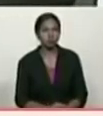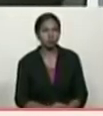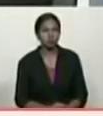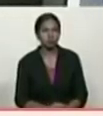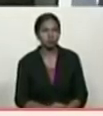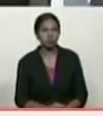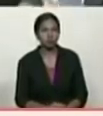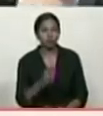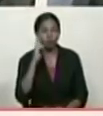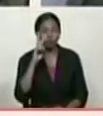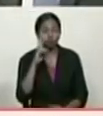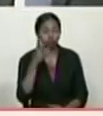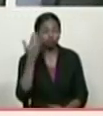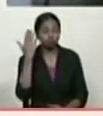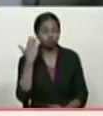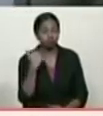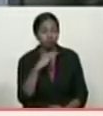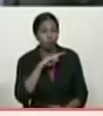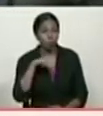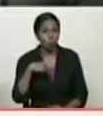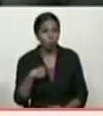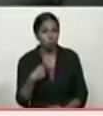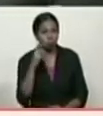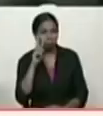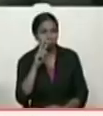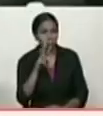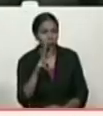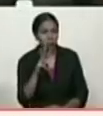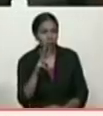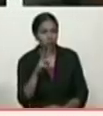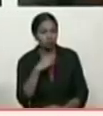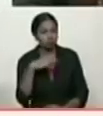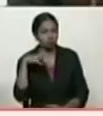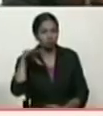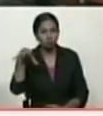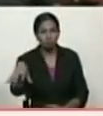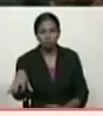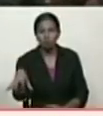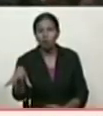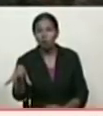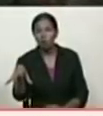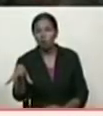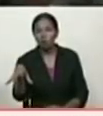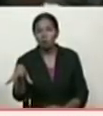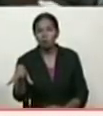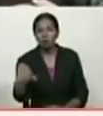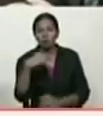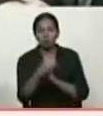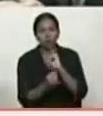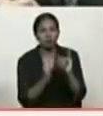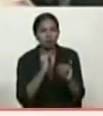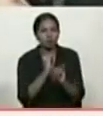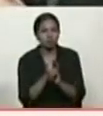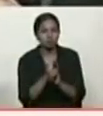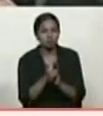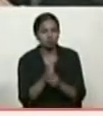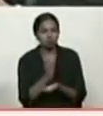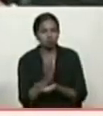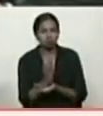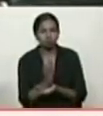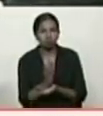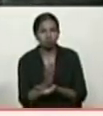mundo multipolar, el nuestro era un Estado cuyas relaciones internacionales estaban